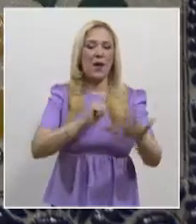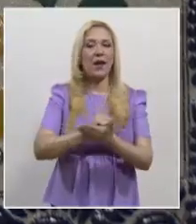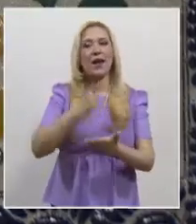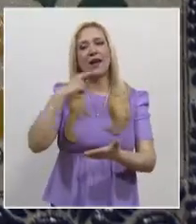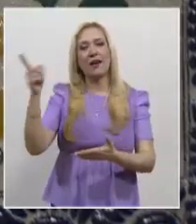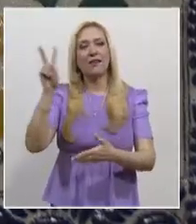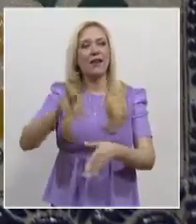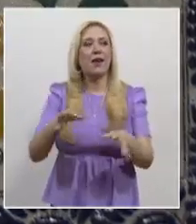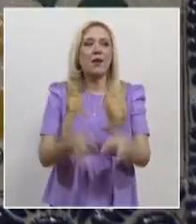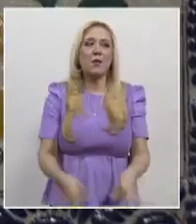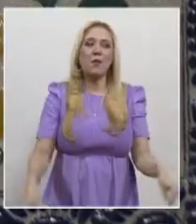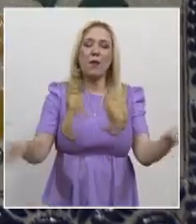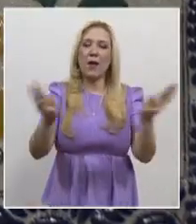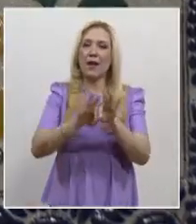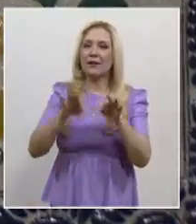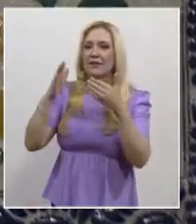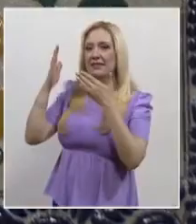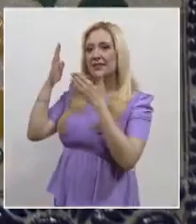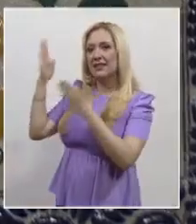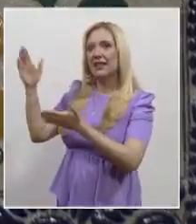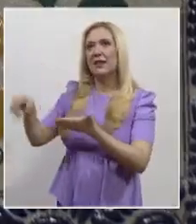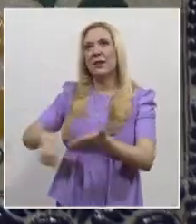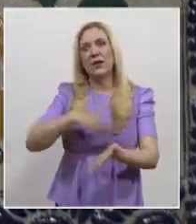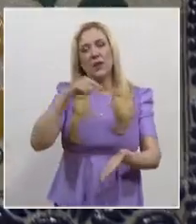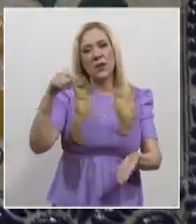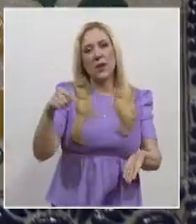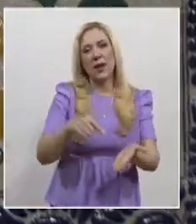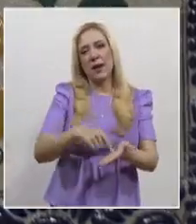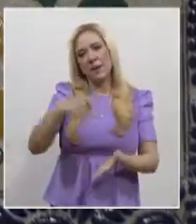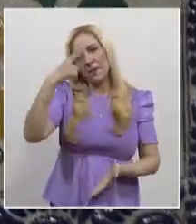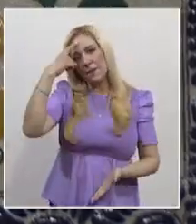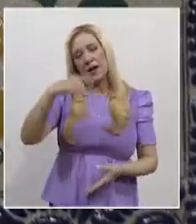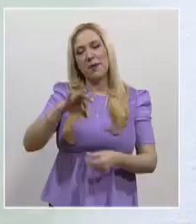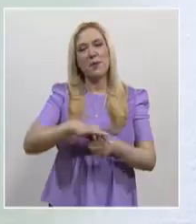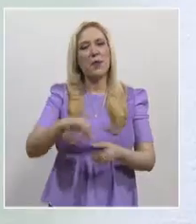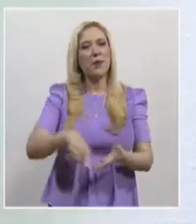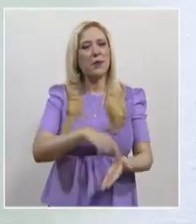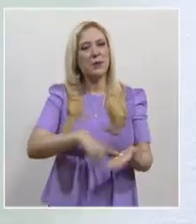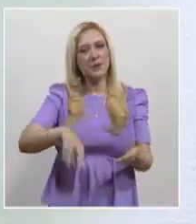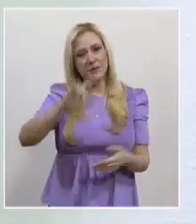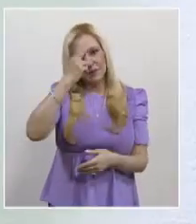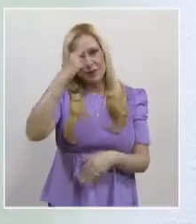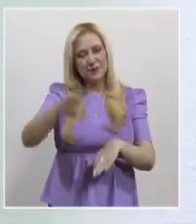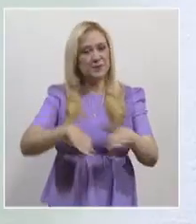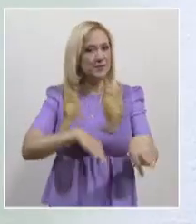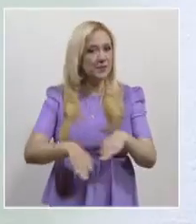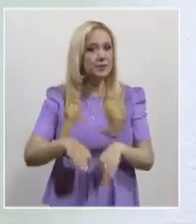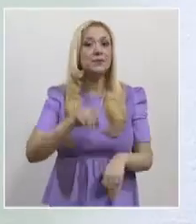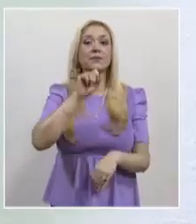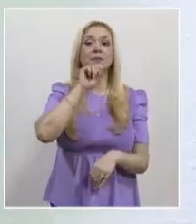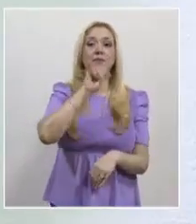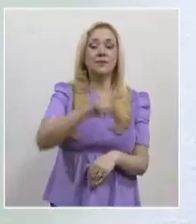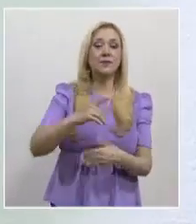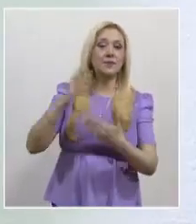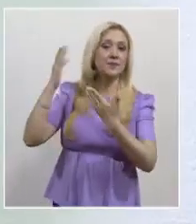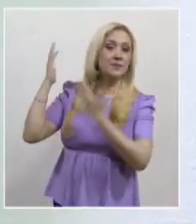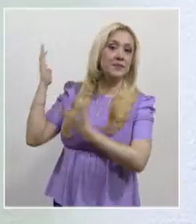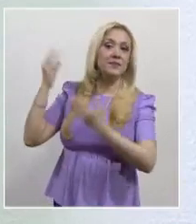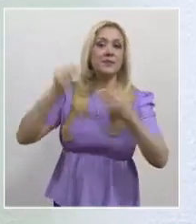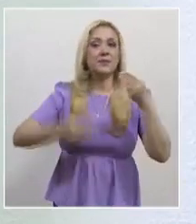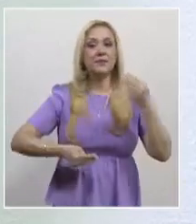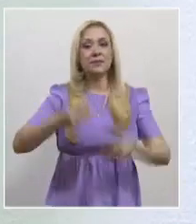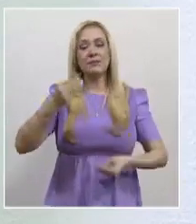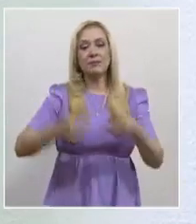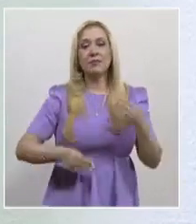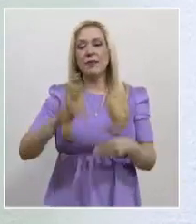la importancia, trascendencia de esta institución en materia electoral. También de igual manera participó el magistrado Felipe